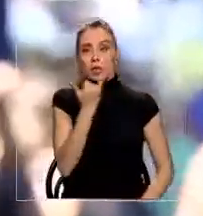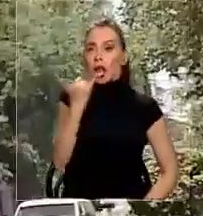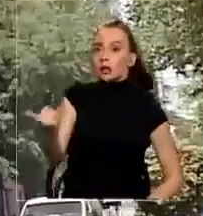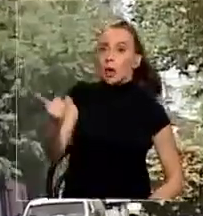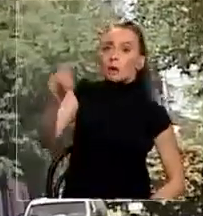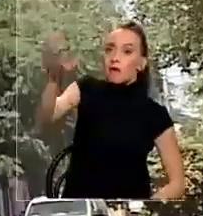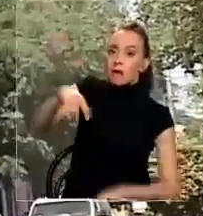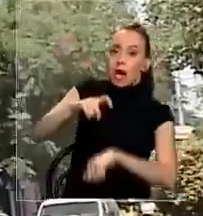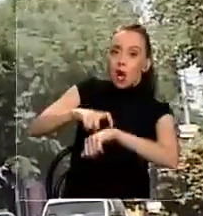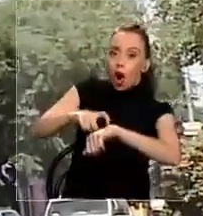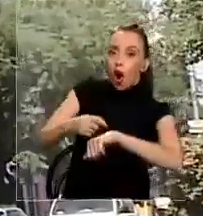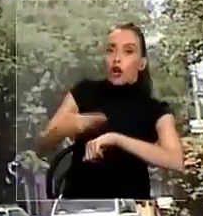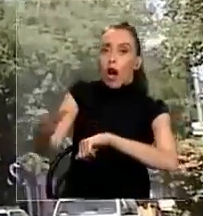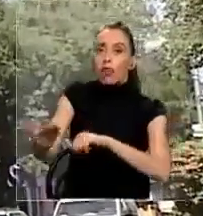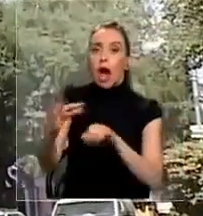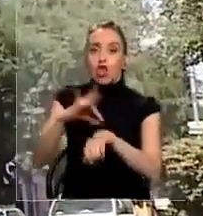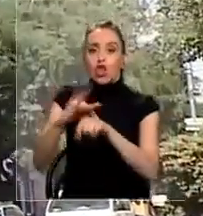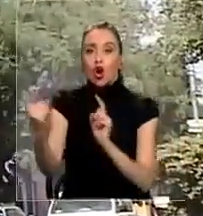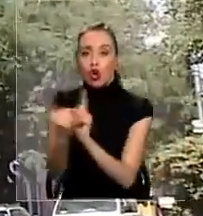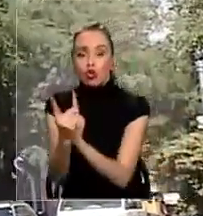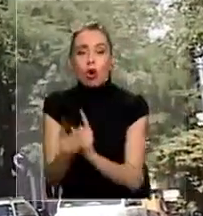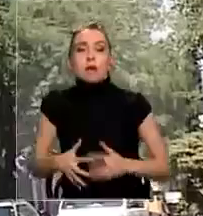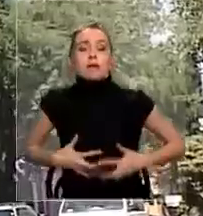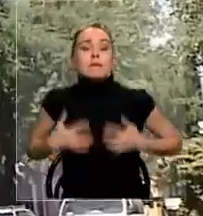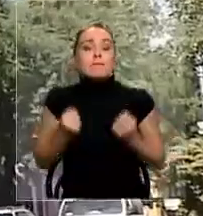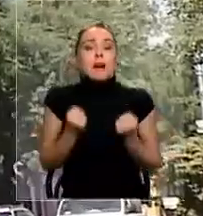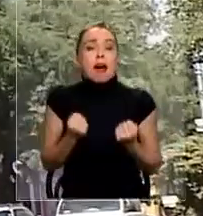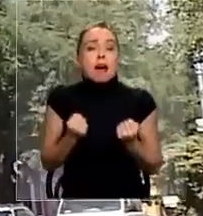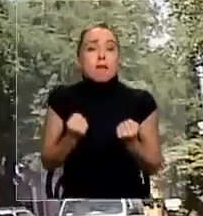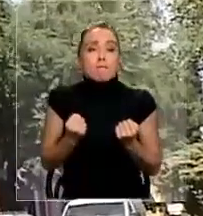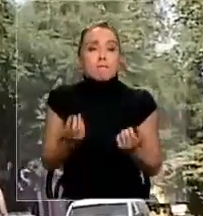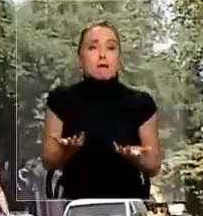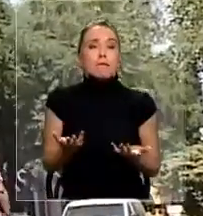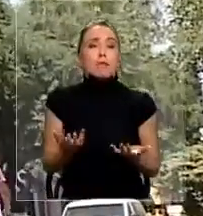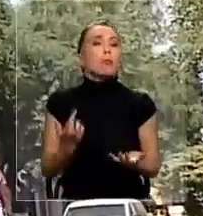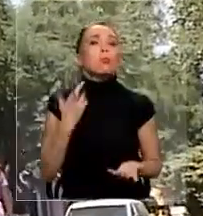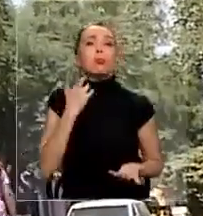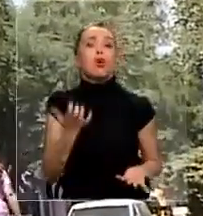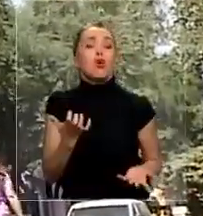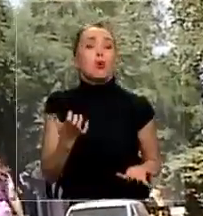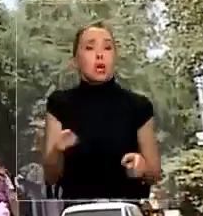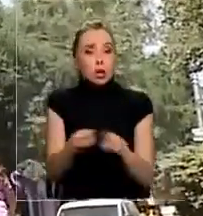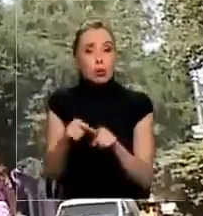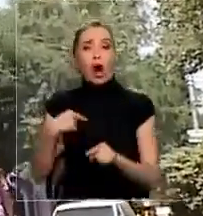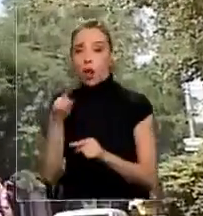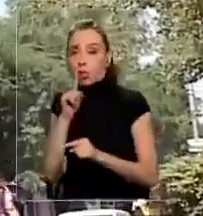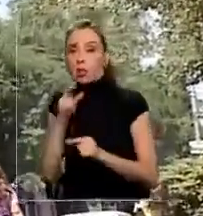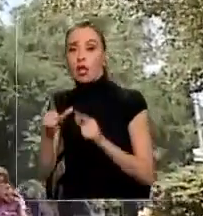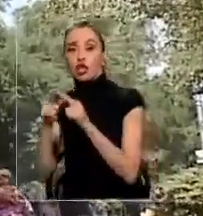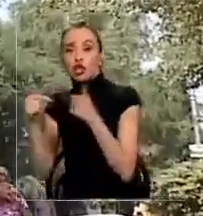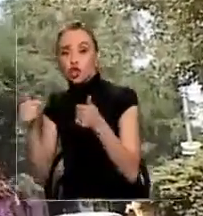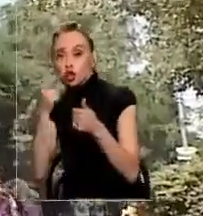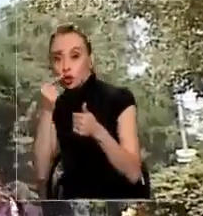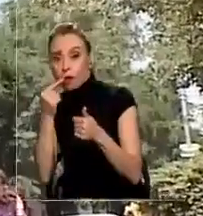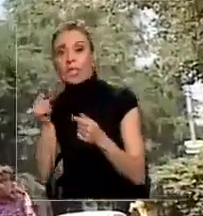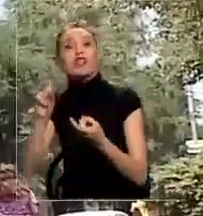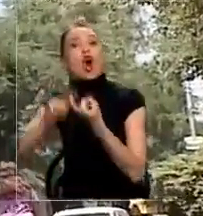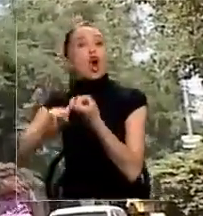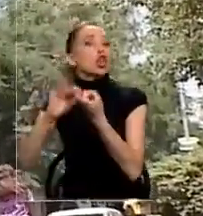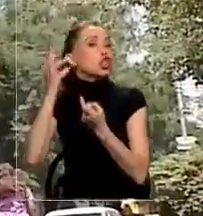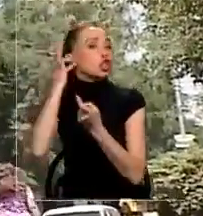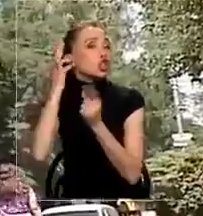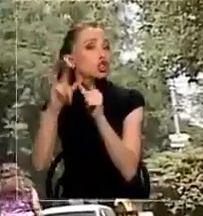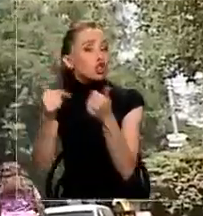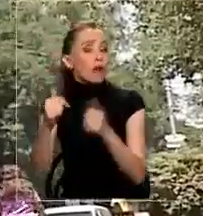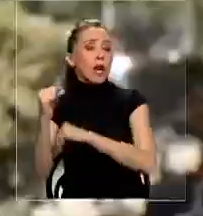citación. Impotencia, rabia, porque... También tengo un sobrino, un marido de una sobrina, que